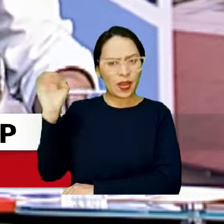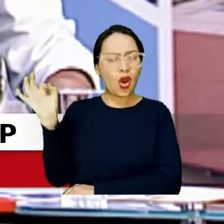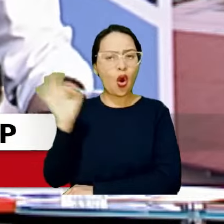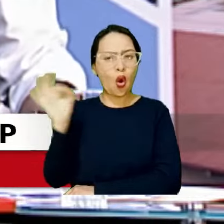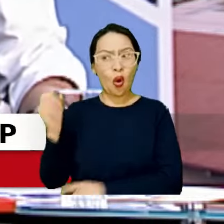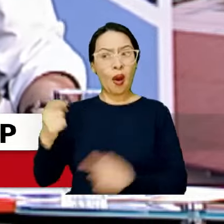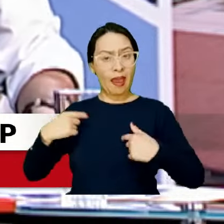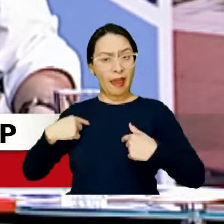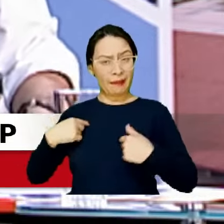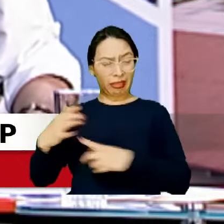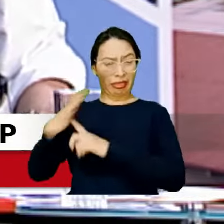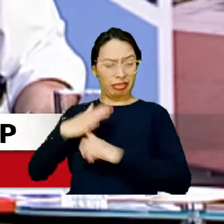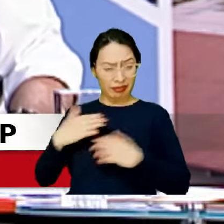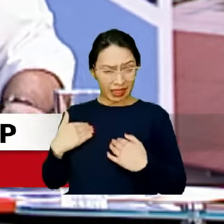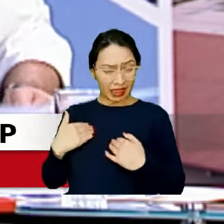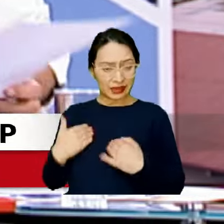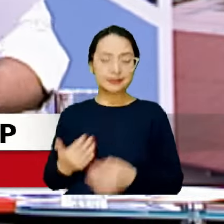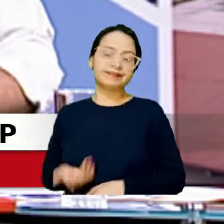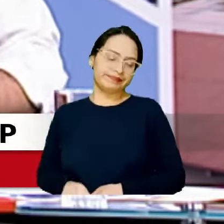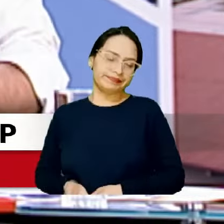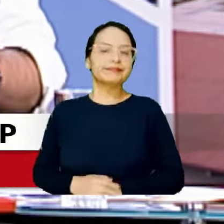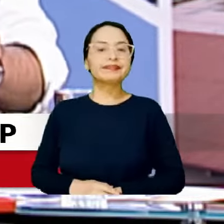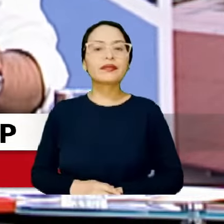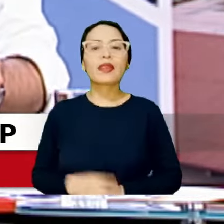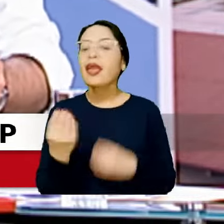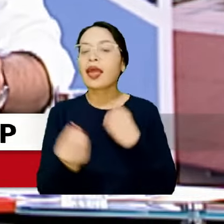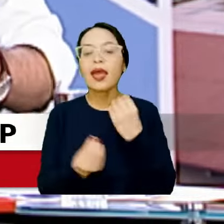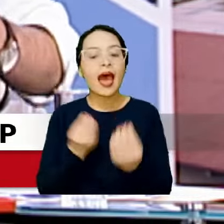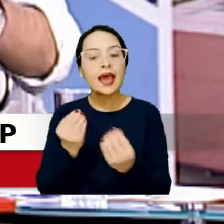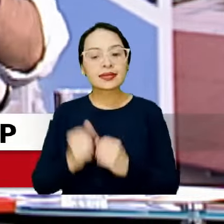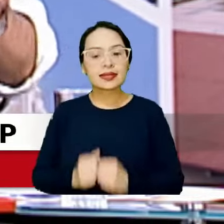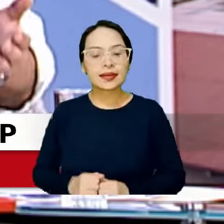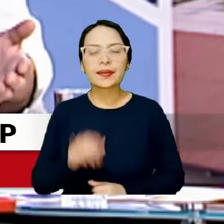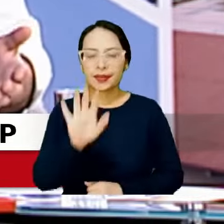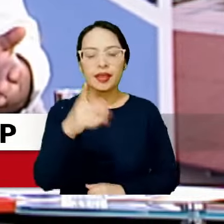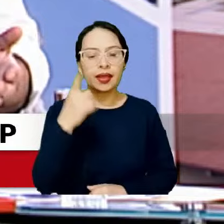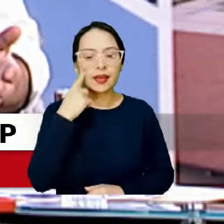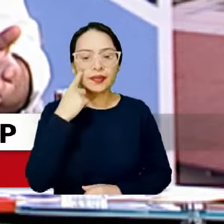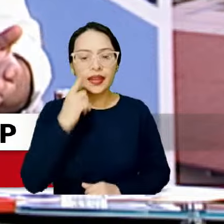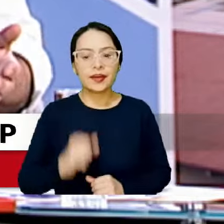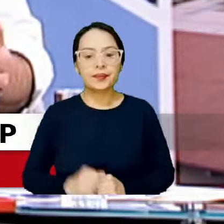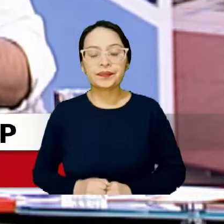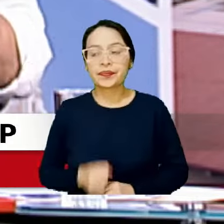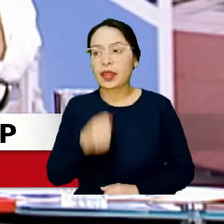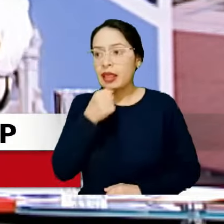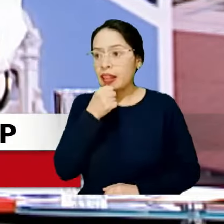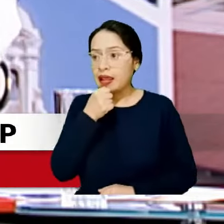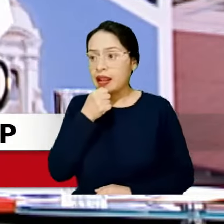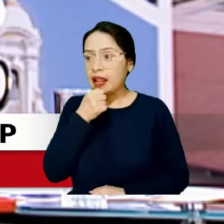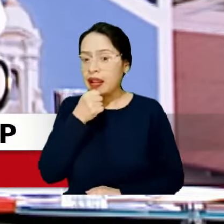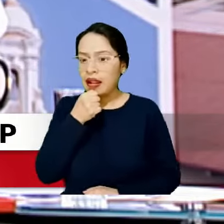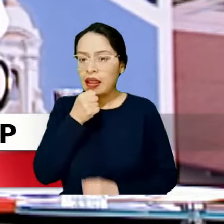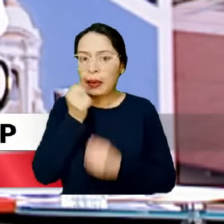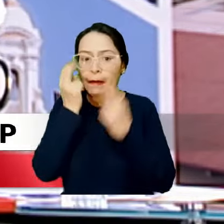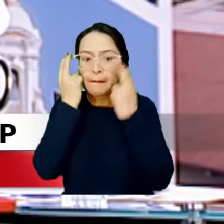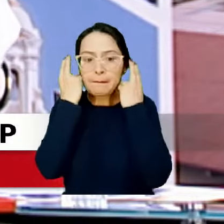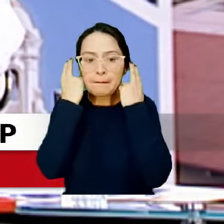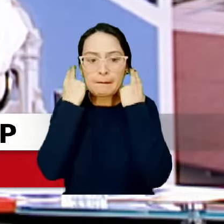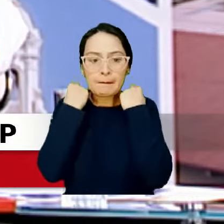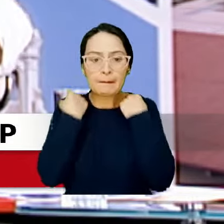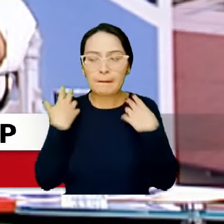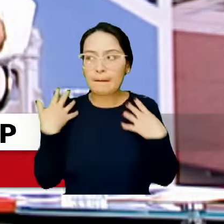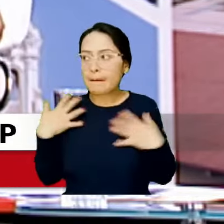y manzanas, pero lo que hizo, mi querida Cari, fue evitar dar una rueda de prensa para no contarnos qué pasa con este